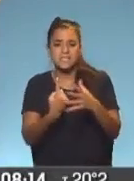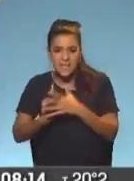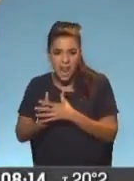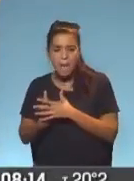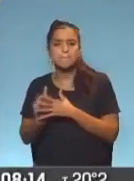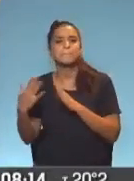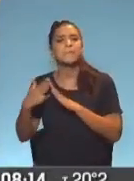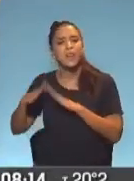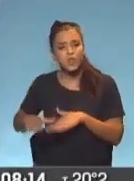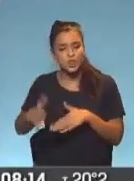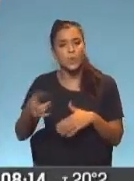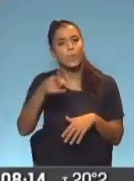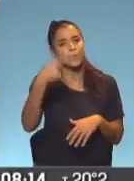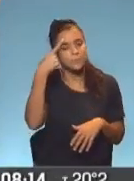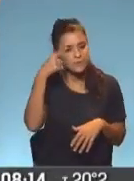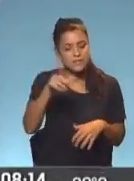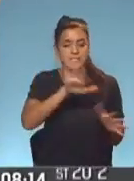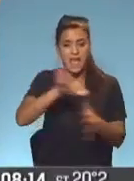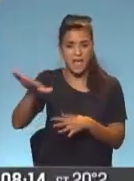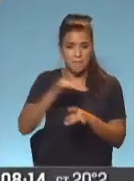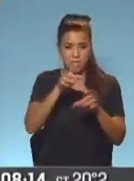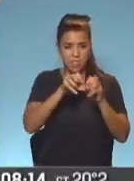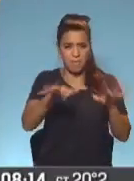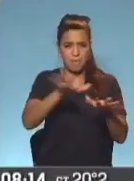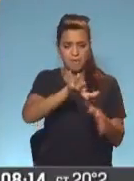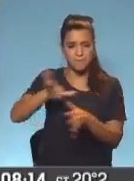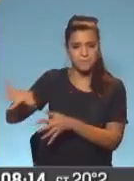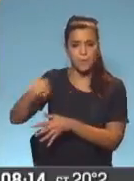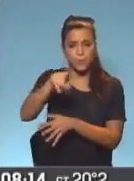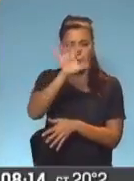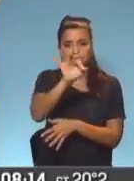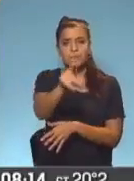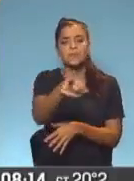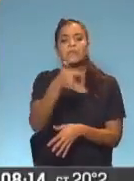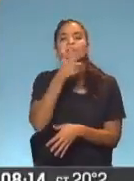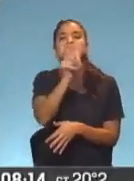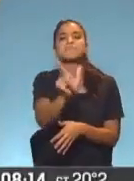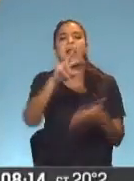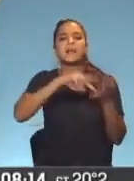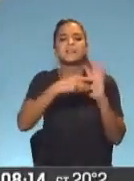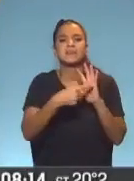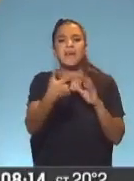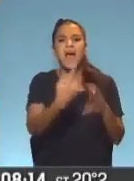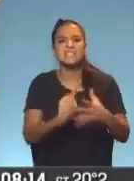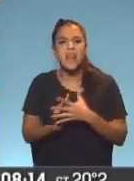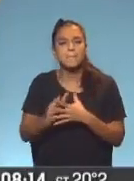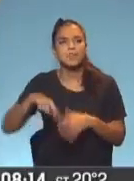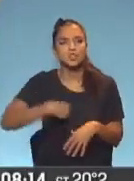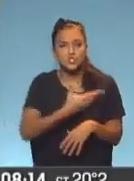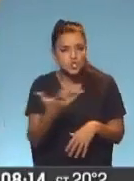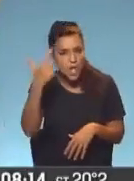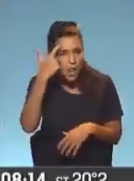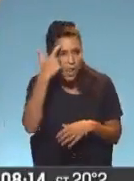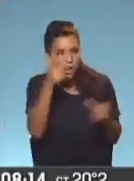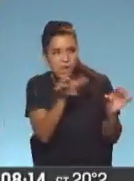sea, imagínate, saca la pandemia de lado, como decís muy bien vos, quédate con el significante aislamiento social